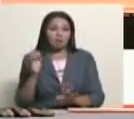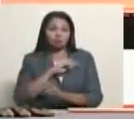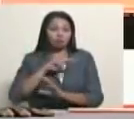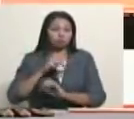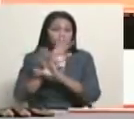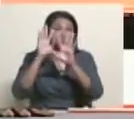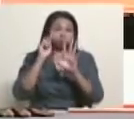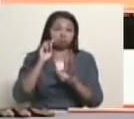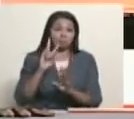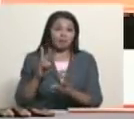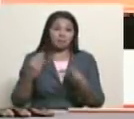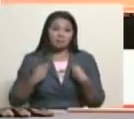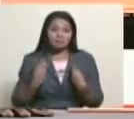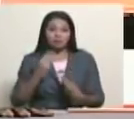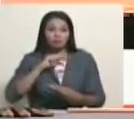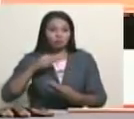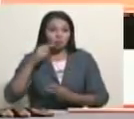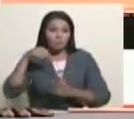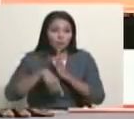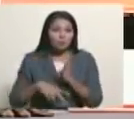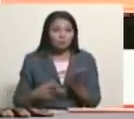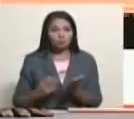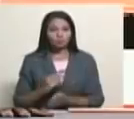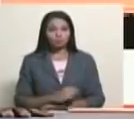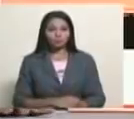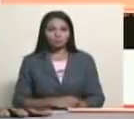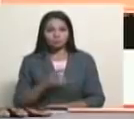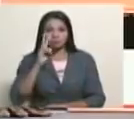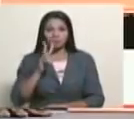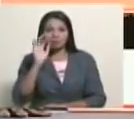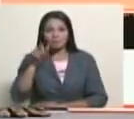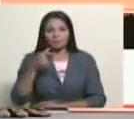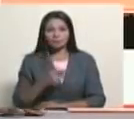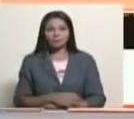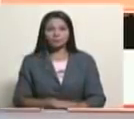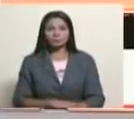toca a nosotros vivir y ver.